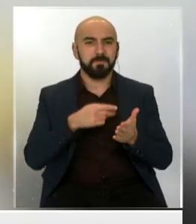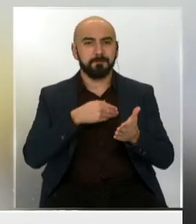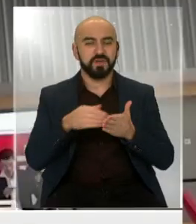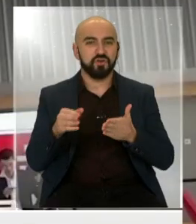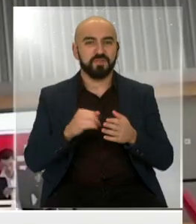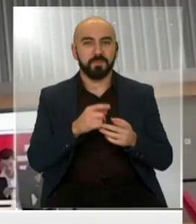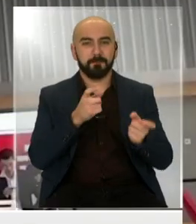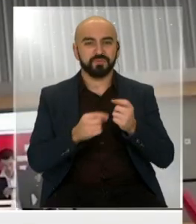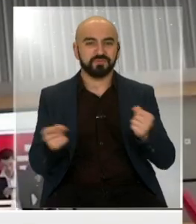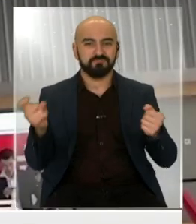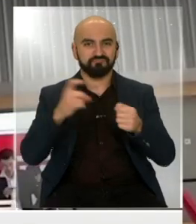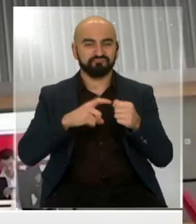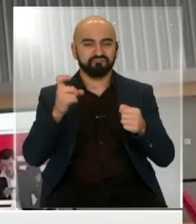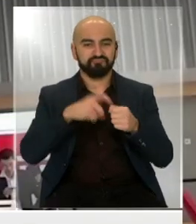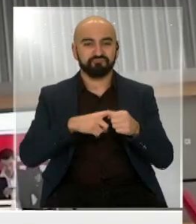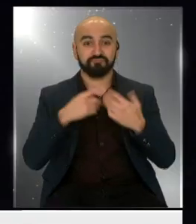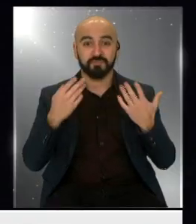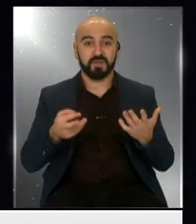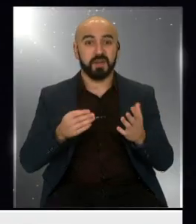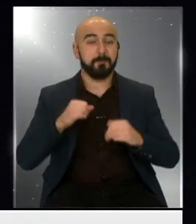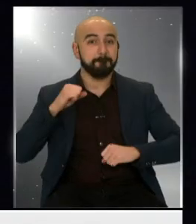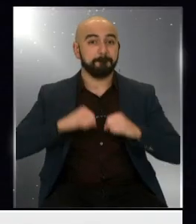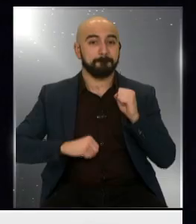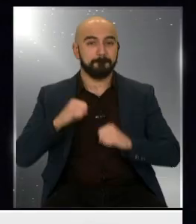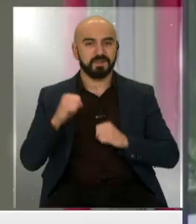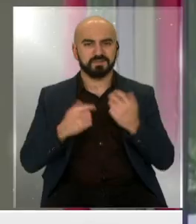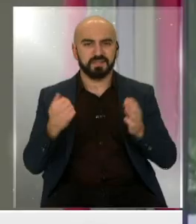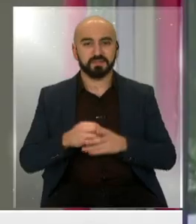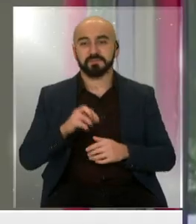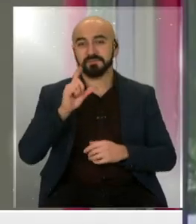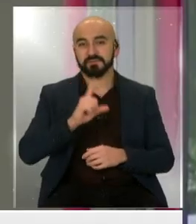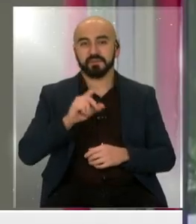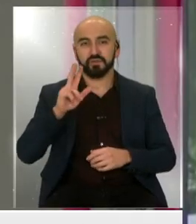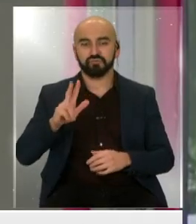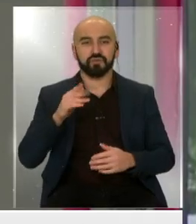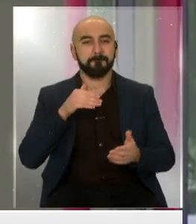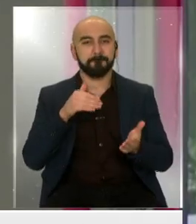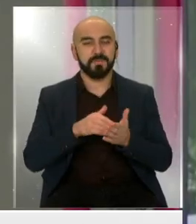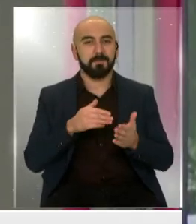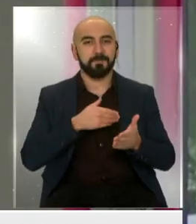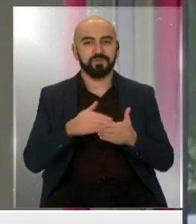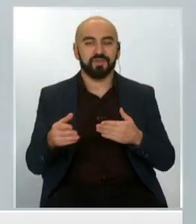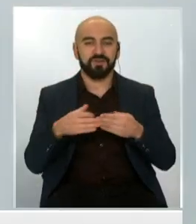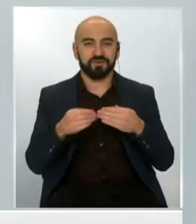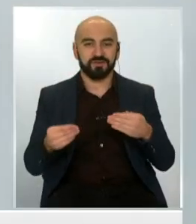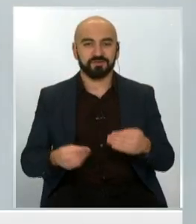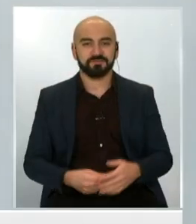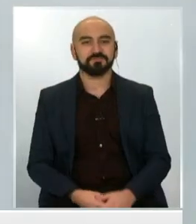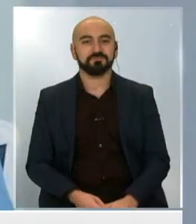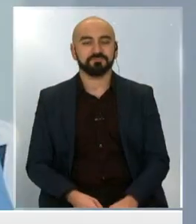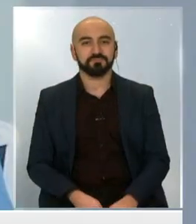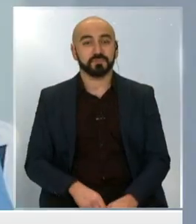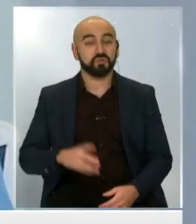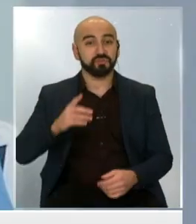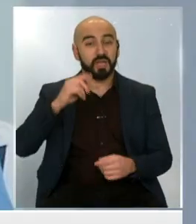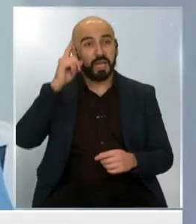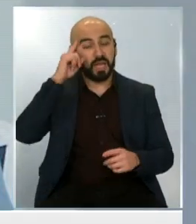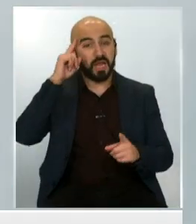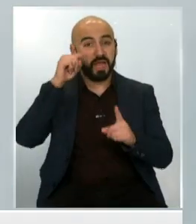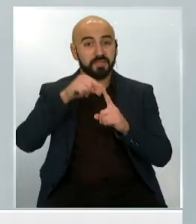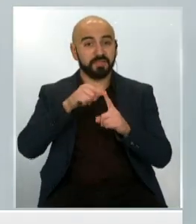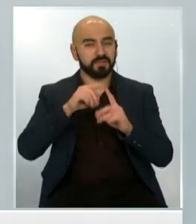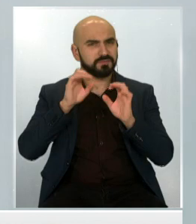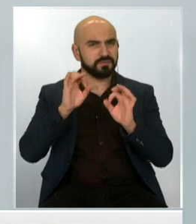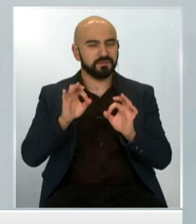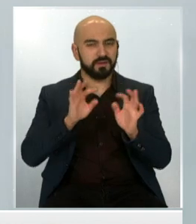tiene, mientras que la compañía está valorada en 78.000 millones de dólares. La idea central, la palabra